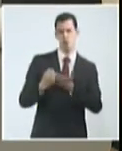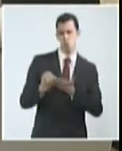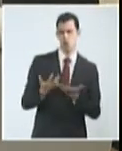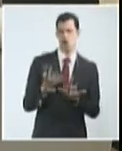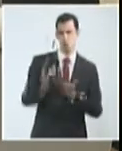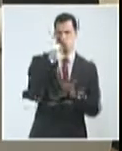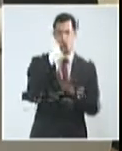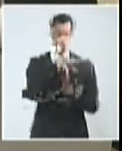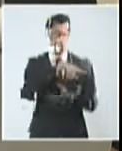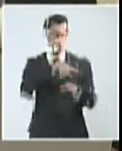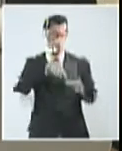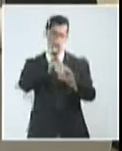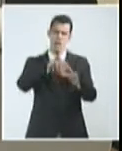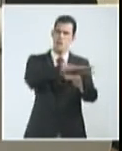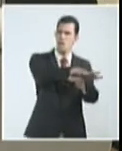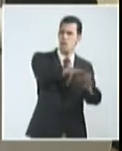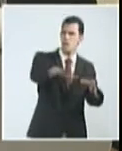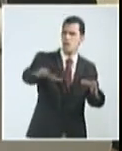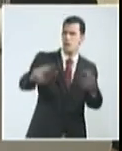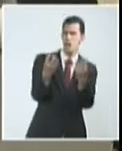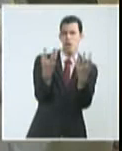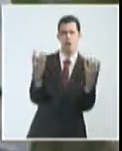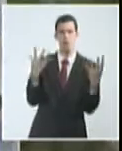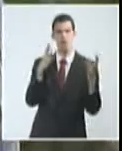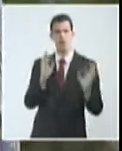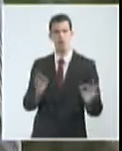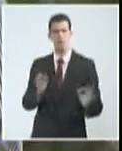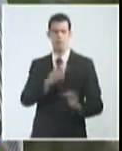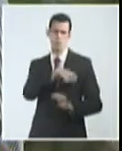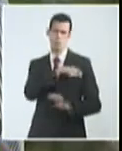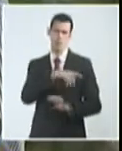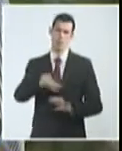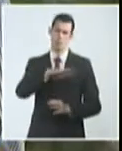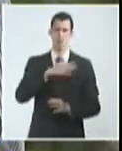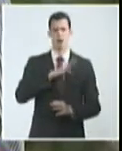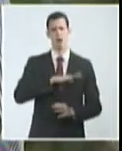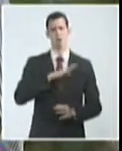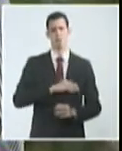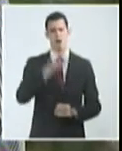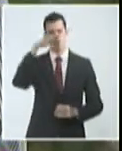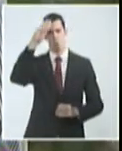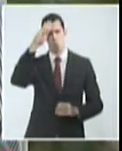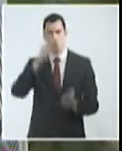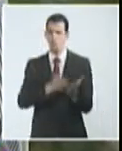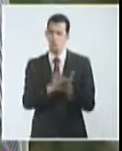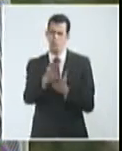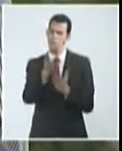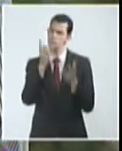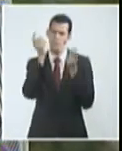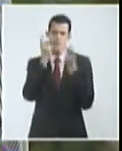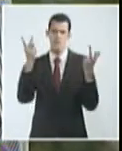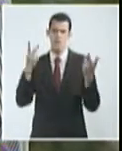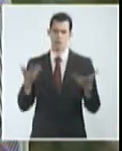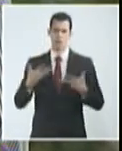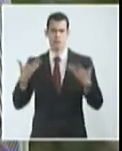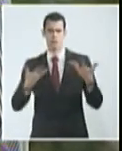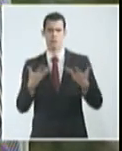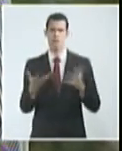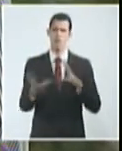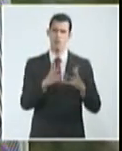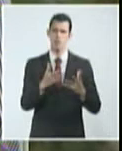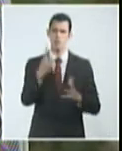entrañable, un pueblo amable, y podrán apreciar una Cuba que vive, y una Cuba donde se vive